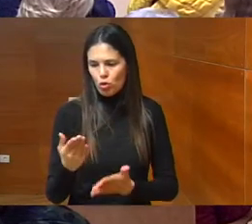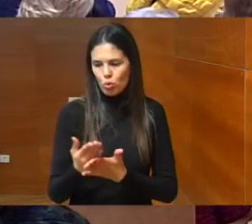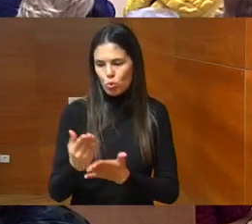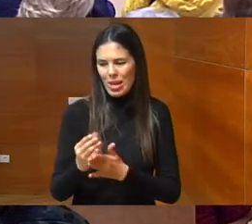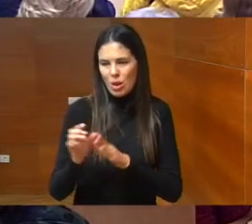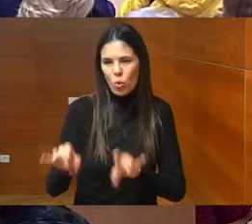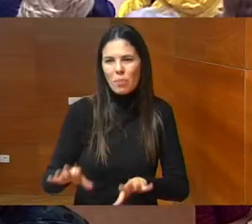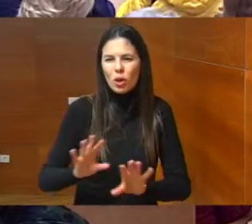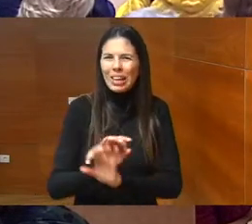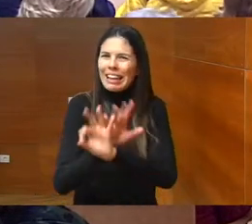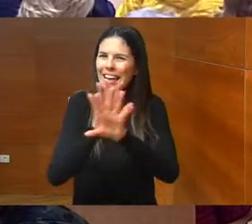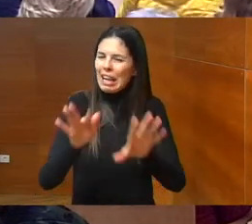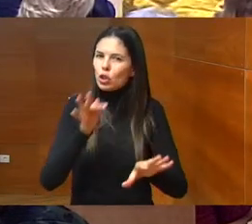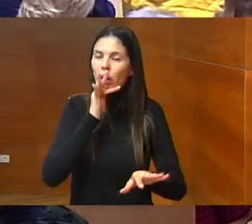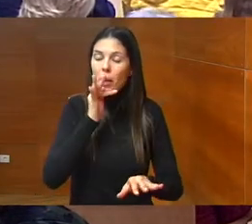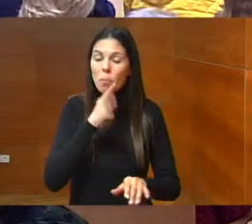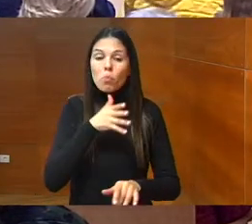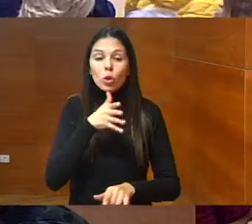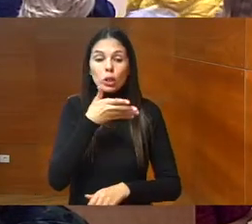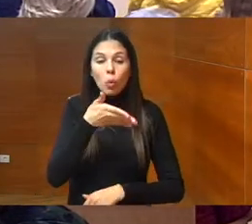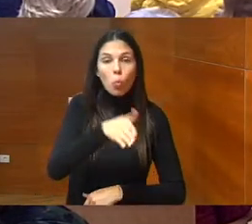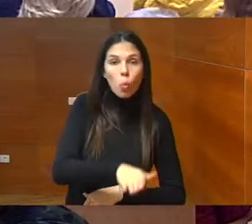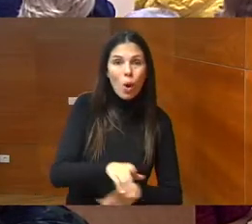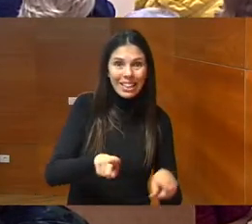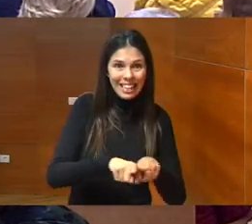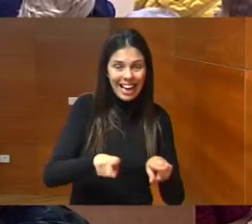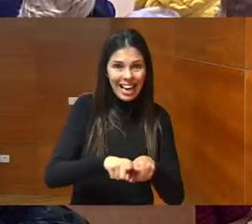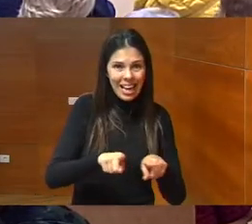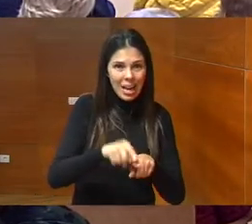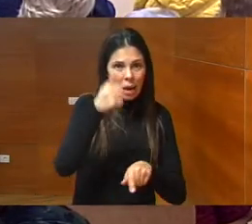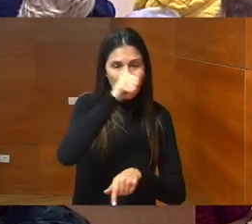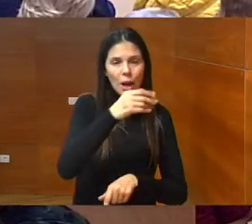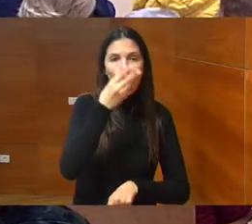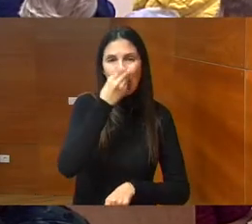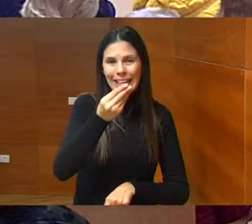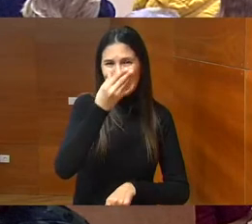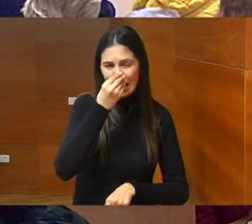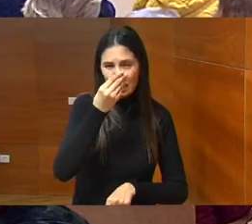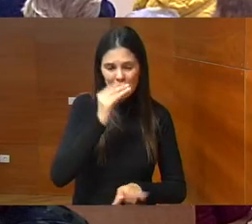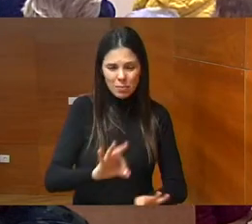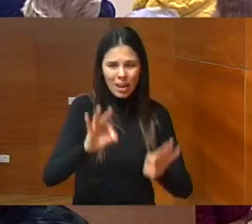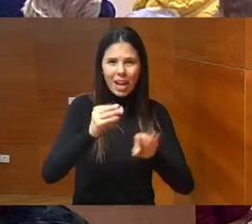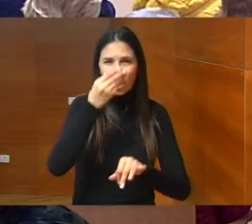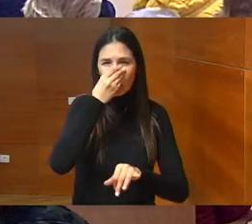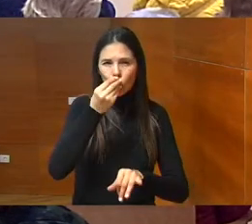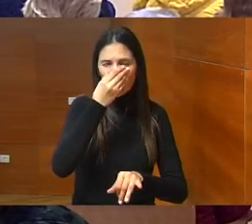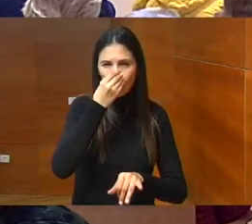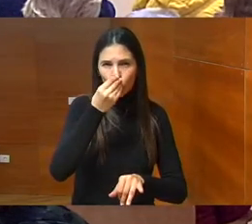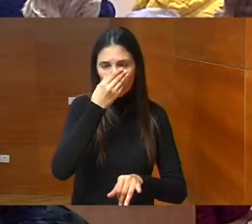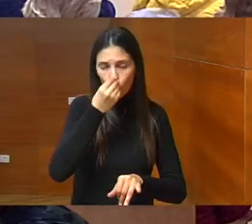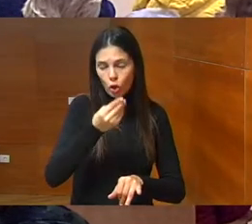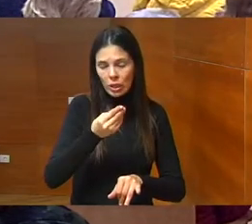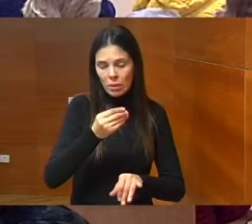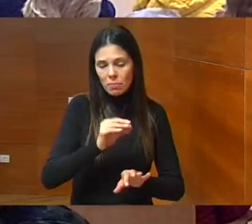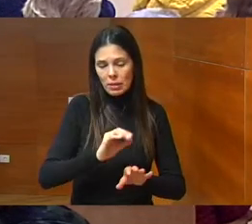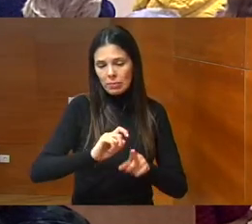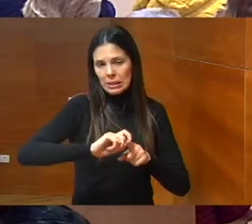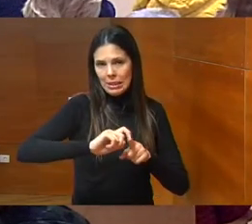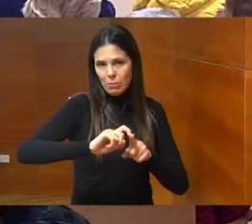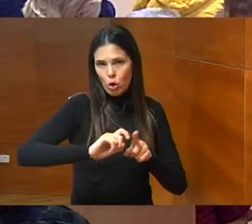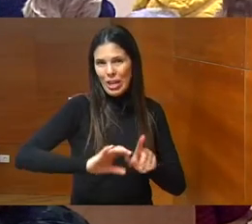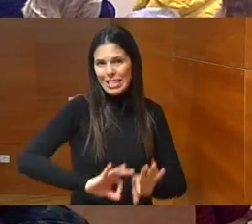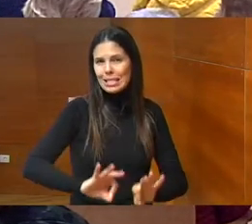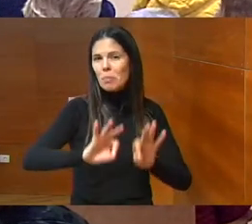indacla claro ha causado a muerte de Eduardo a gripe en concreto a gripe de forma hipertrófica pero estamos